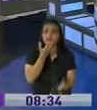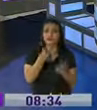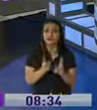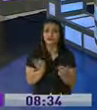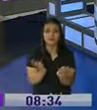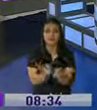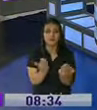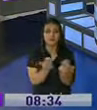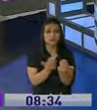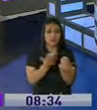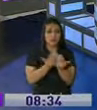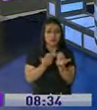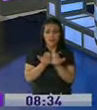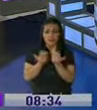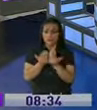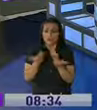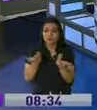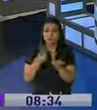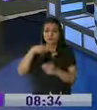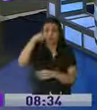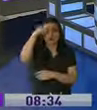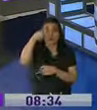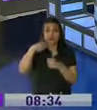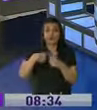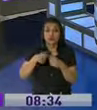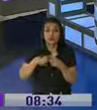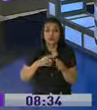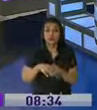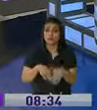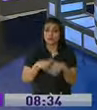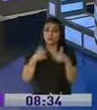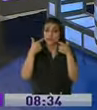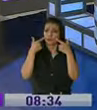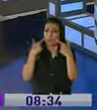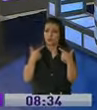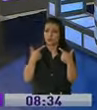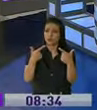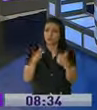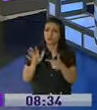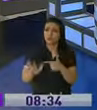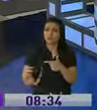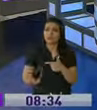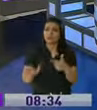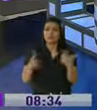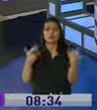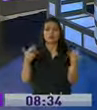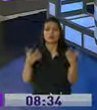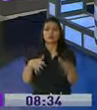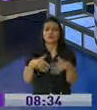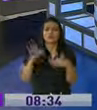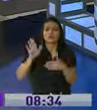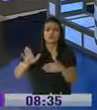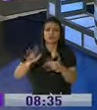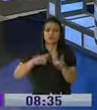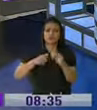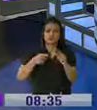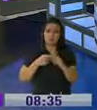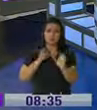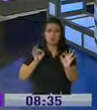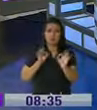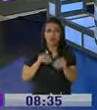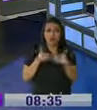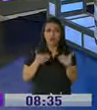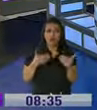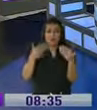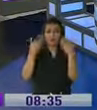de basura, esto esta vez en el sector norte de la capital. ¿Y cómo que patrullaba con su body? No sé. Ahí estaba. ¿Cómo que patrullaba con el body? ¿De